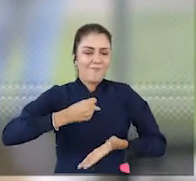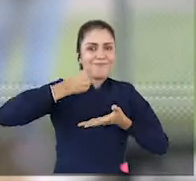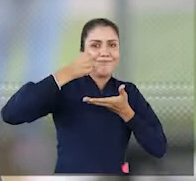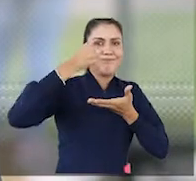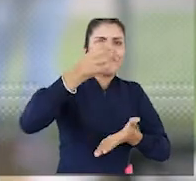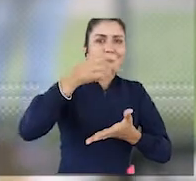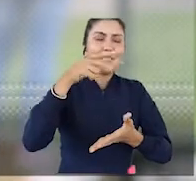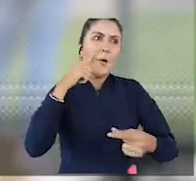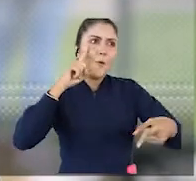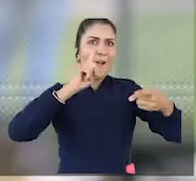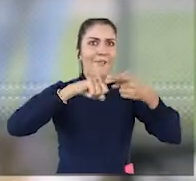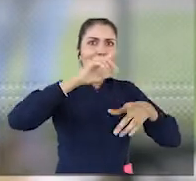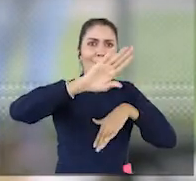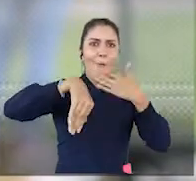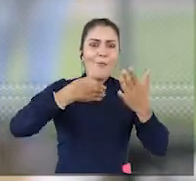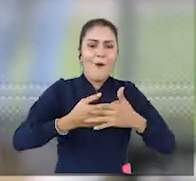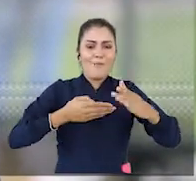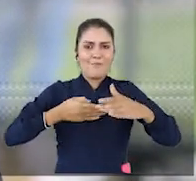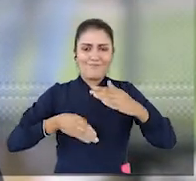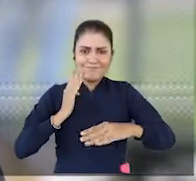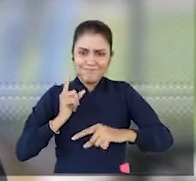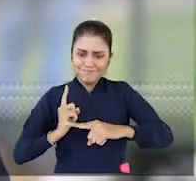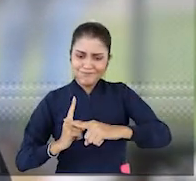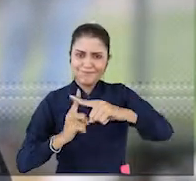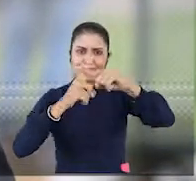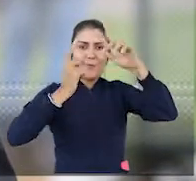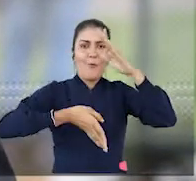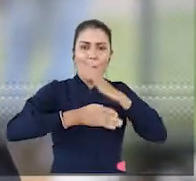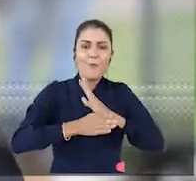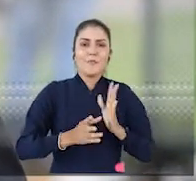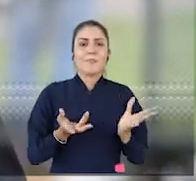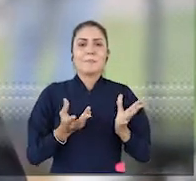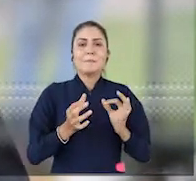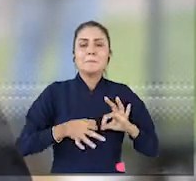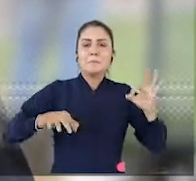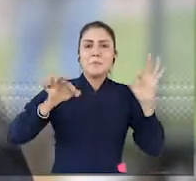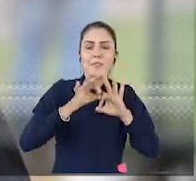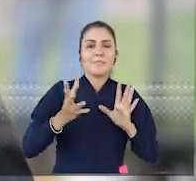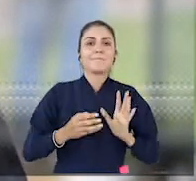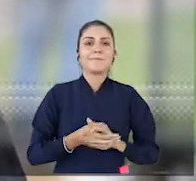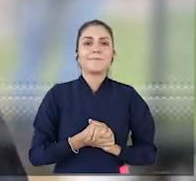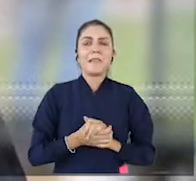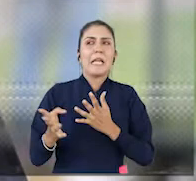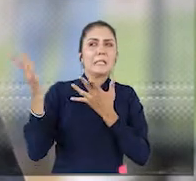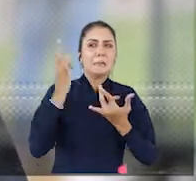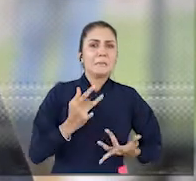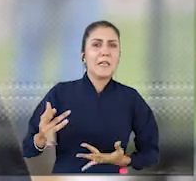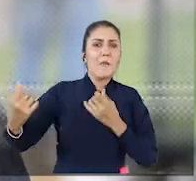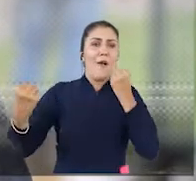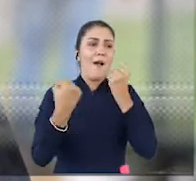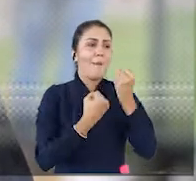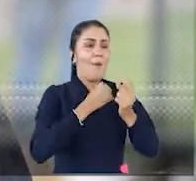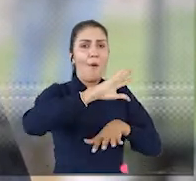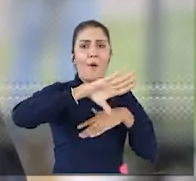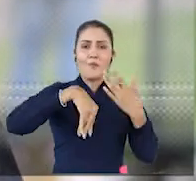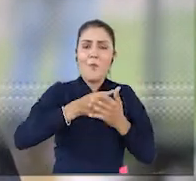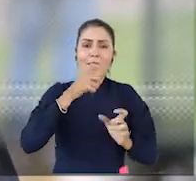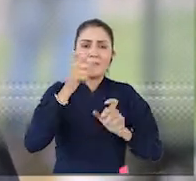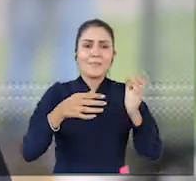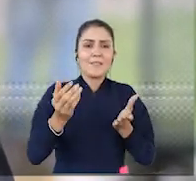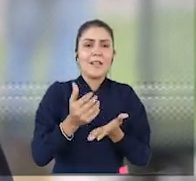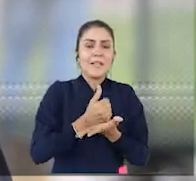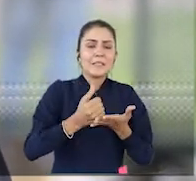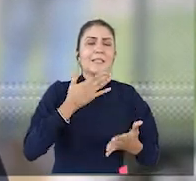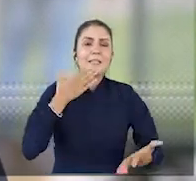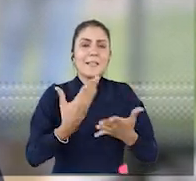excelente logros y podamos visionar a estos chicos en unos juegos paranacionales y por qué no en unos juegos suramericanos esperamos todo el apoyo